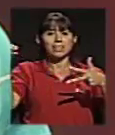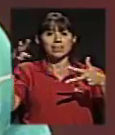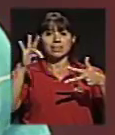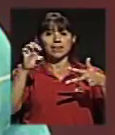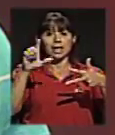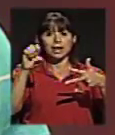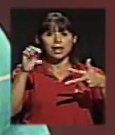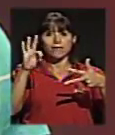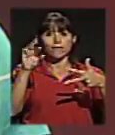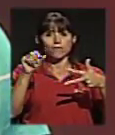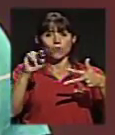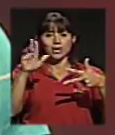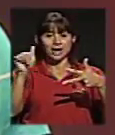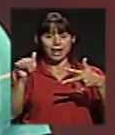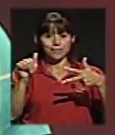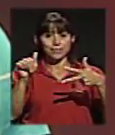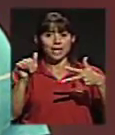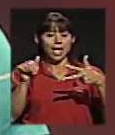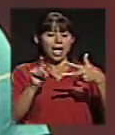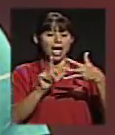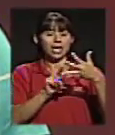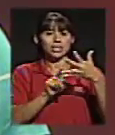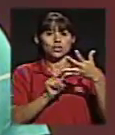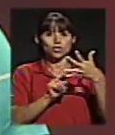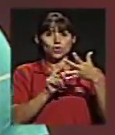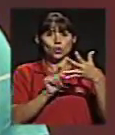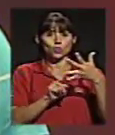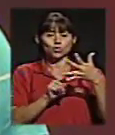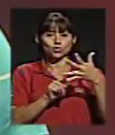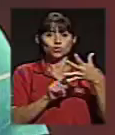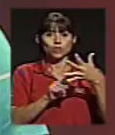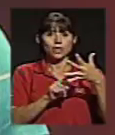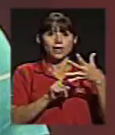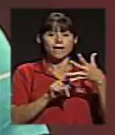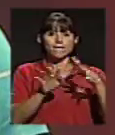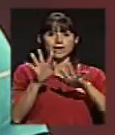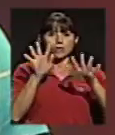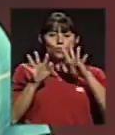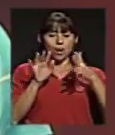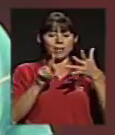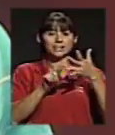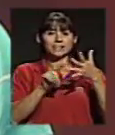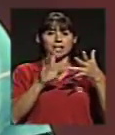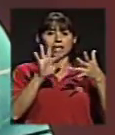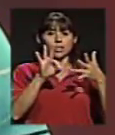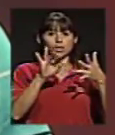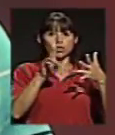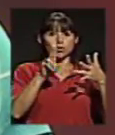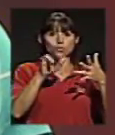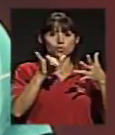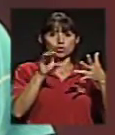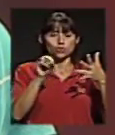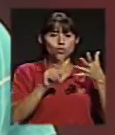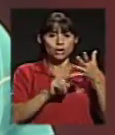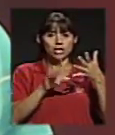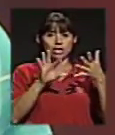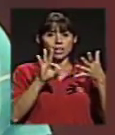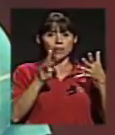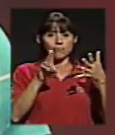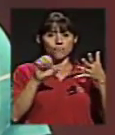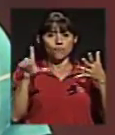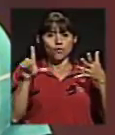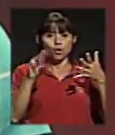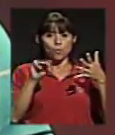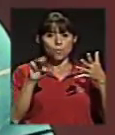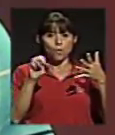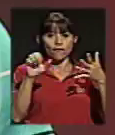operadores virtuales que son Tuyo y full móvil. Entonces esas son las 5 personas que